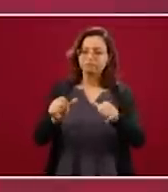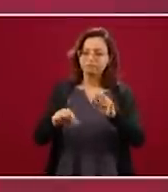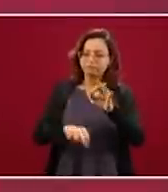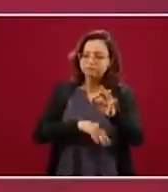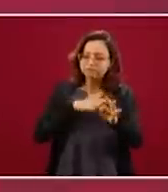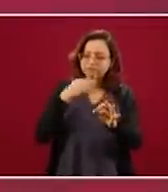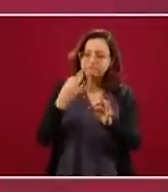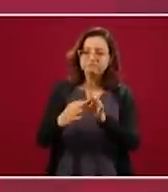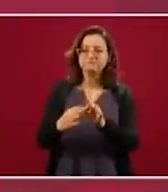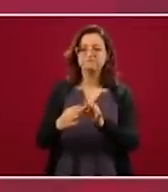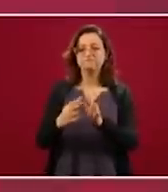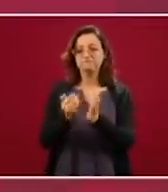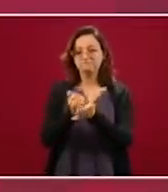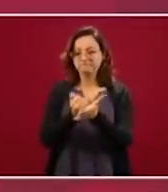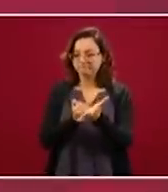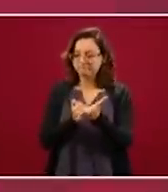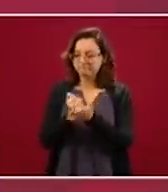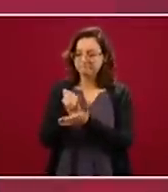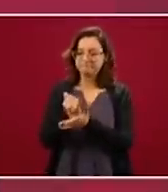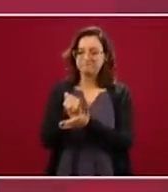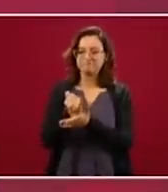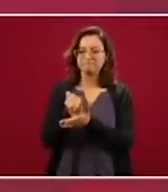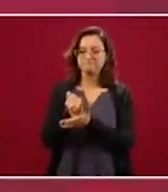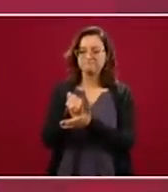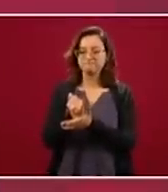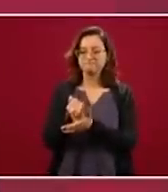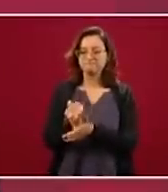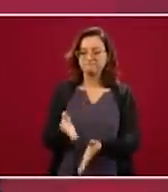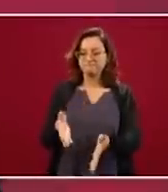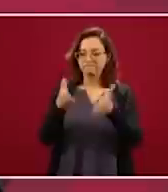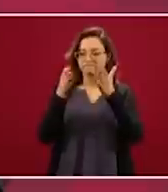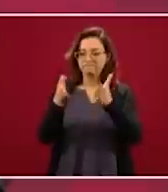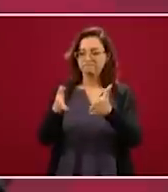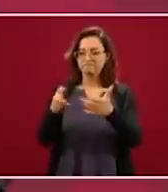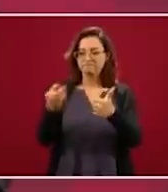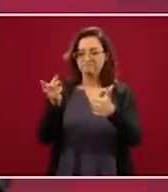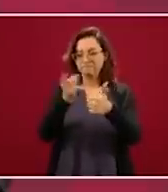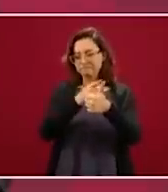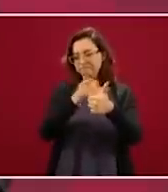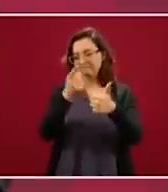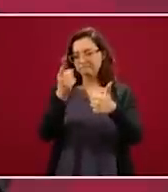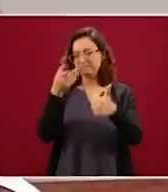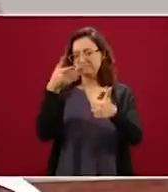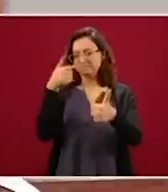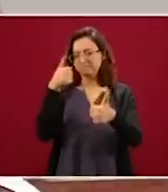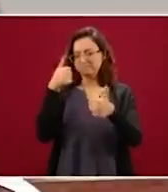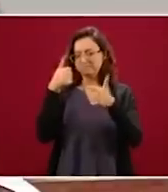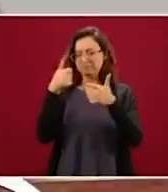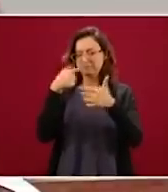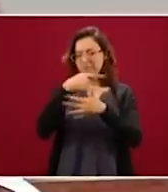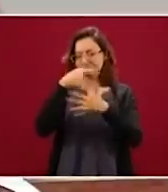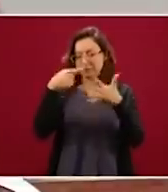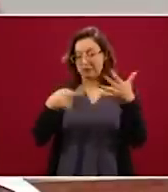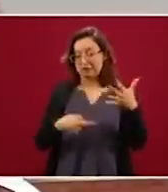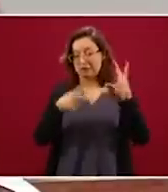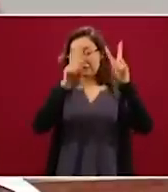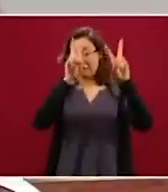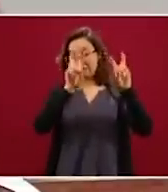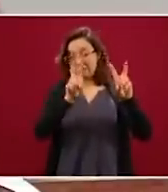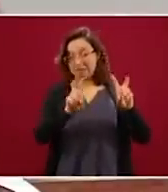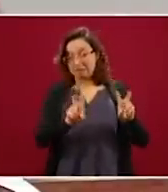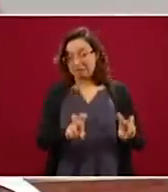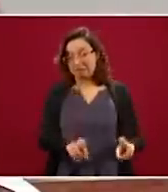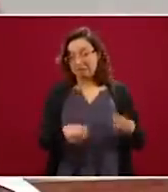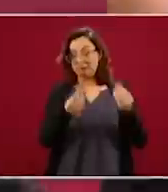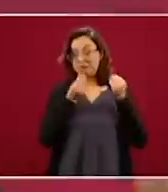orientar nuestras acciones a lo prioritario. O sea,